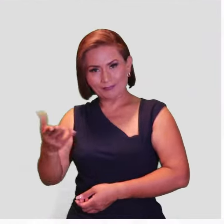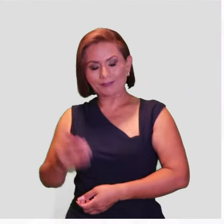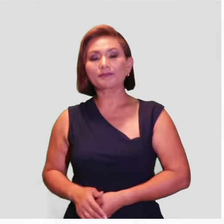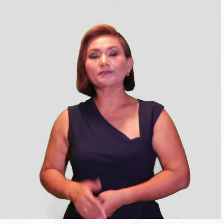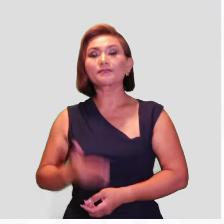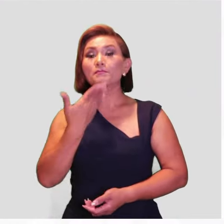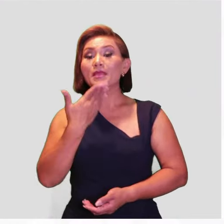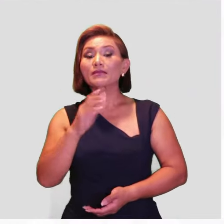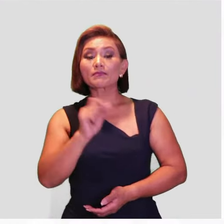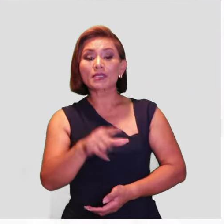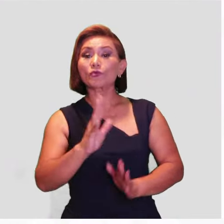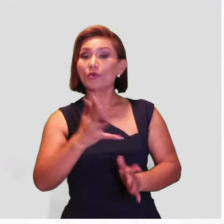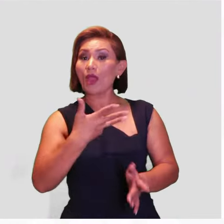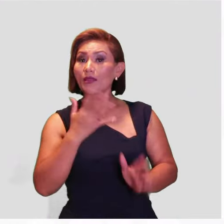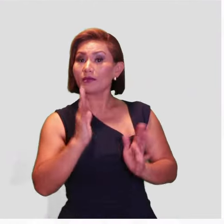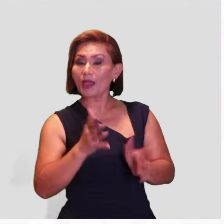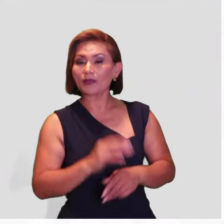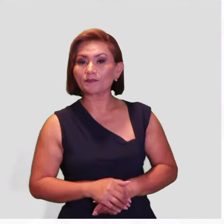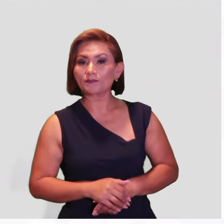ya tenemos